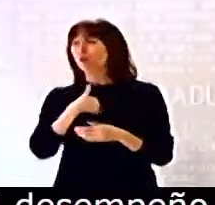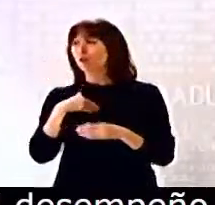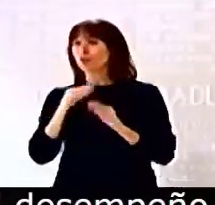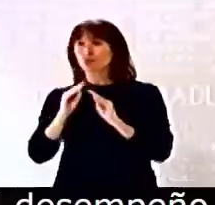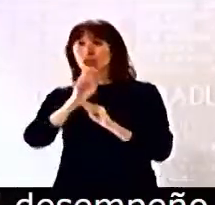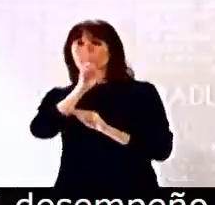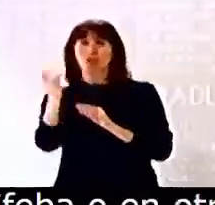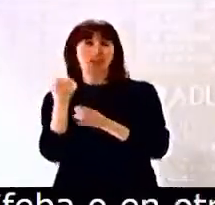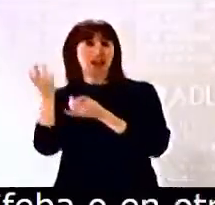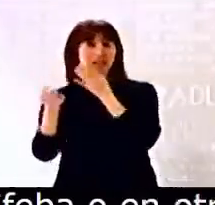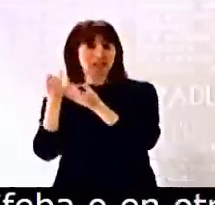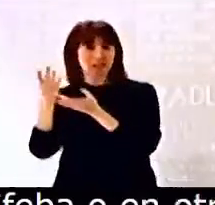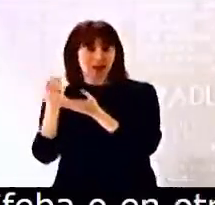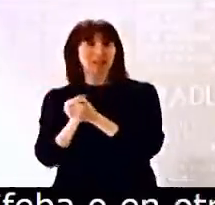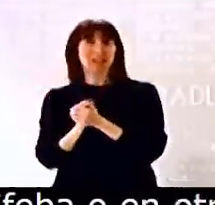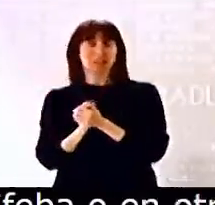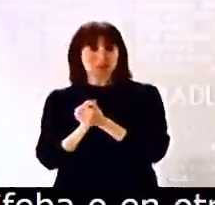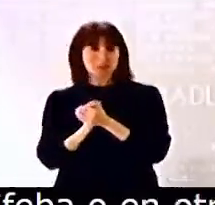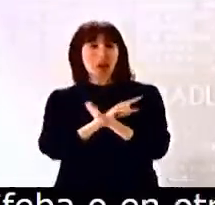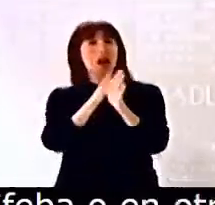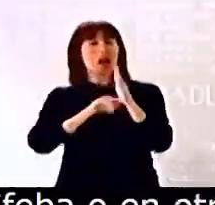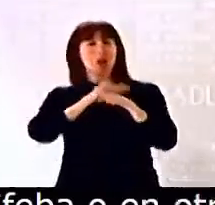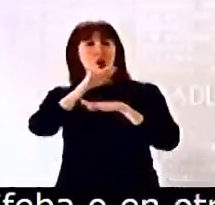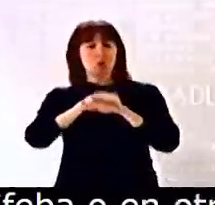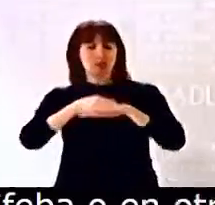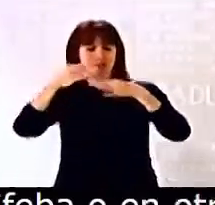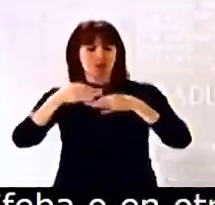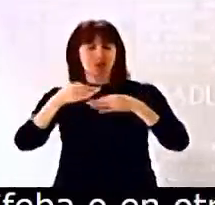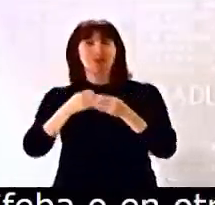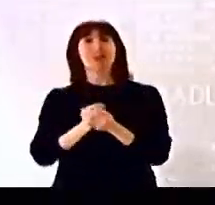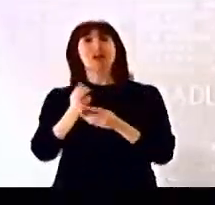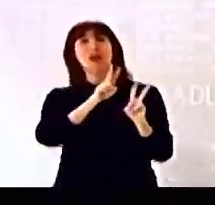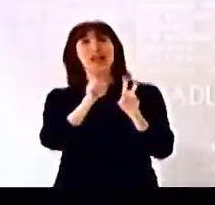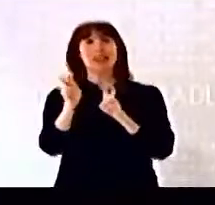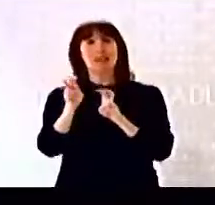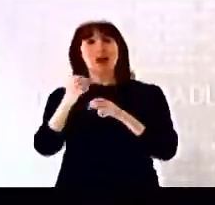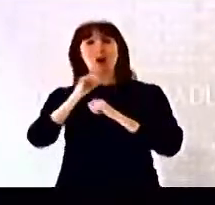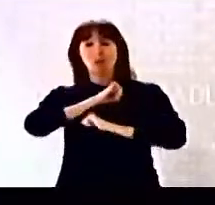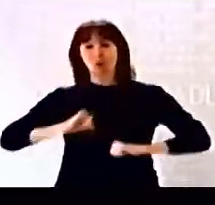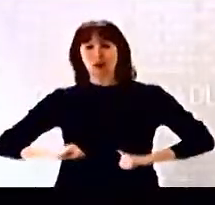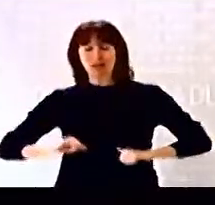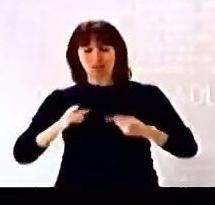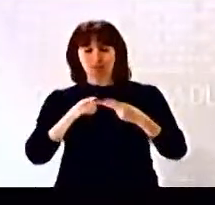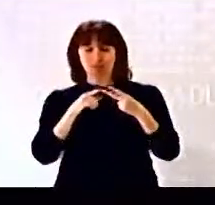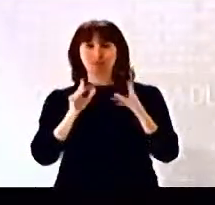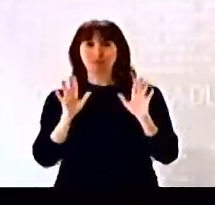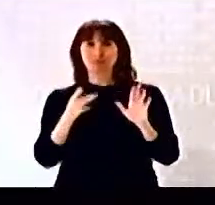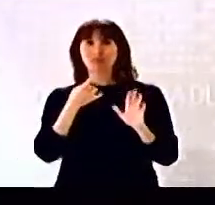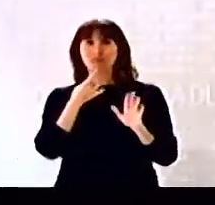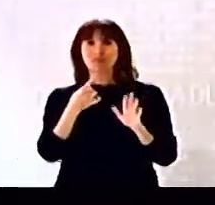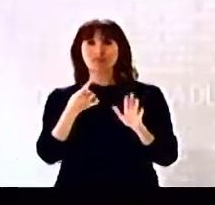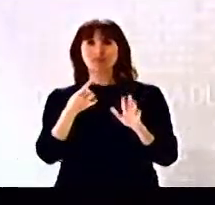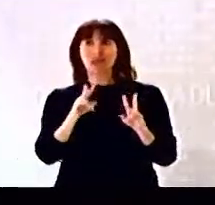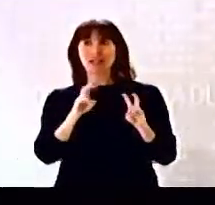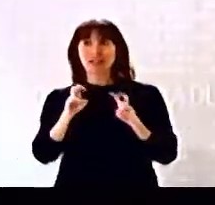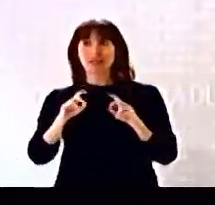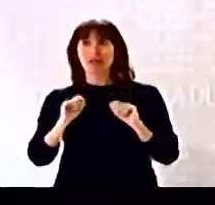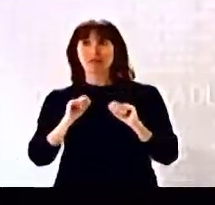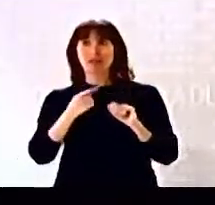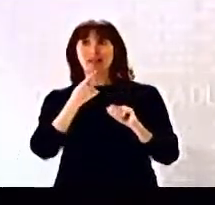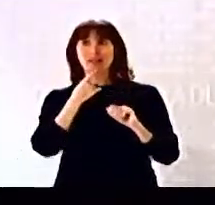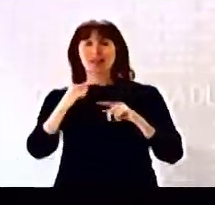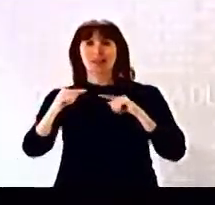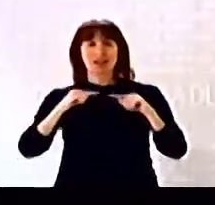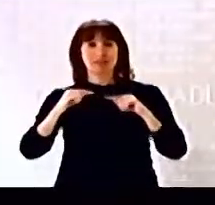que vayamos necesitando. Y luego, con respecto a Portugal, desde que salió la Directiva de